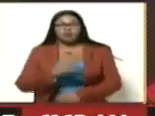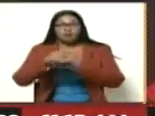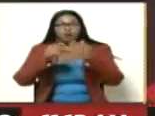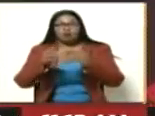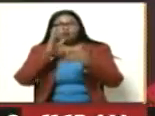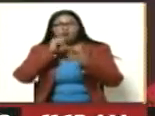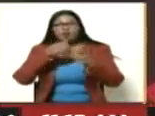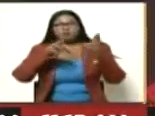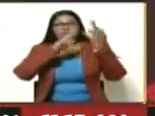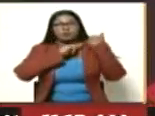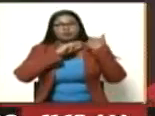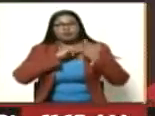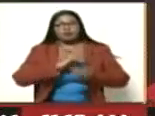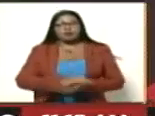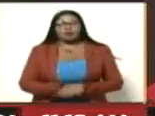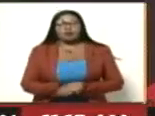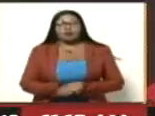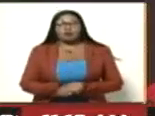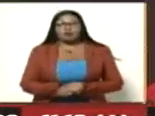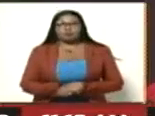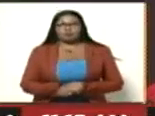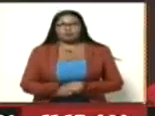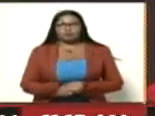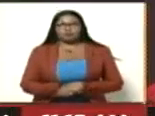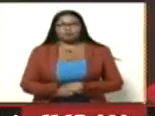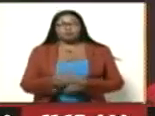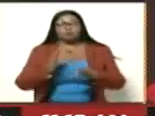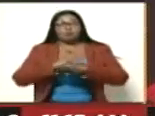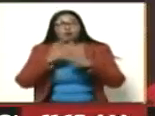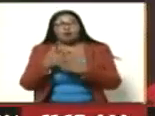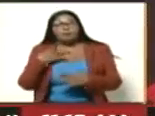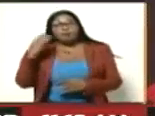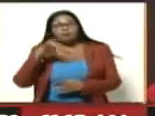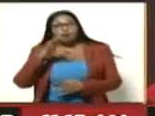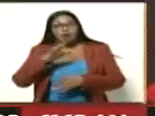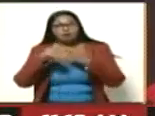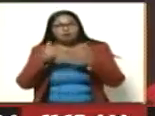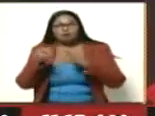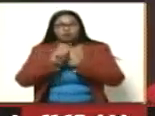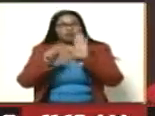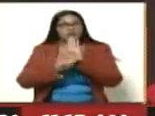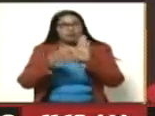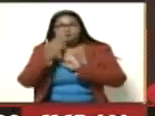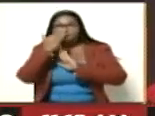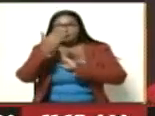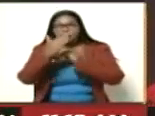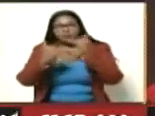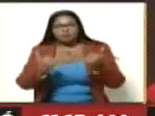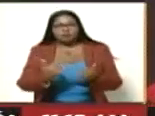irresponsabilidad, sino por el dolor que constituía enfrentar,